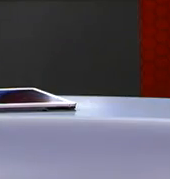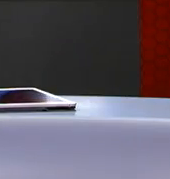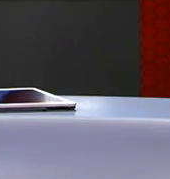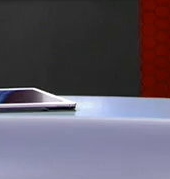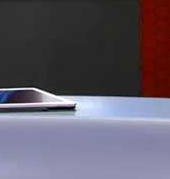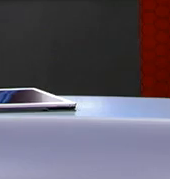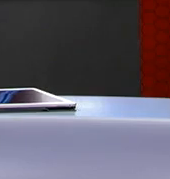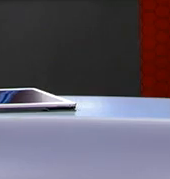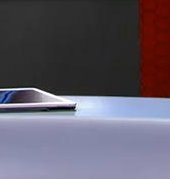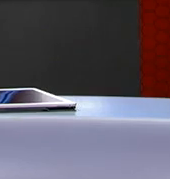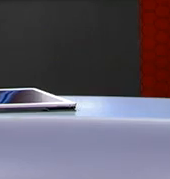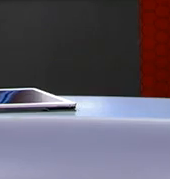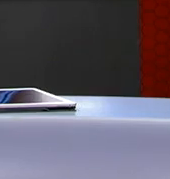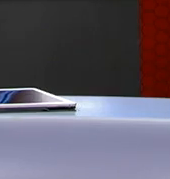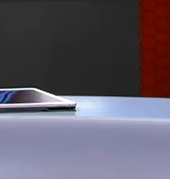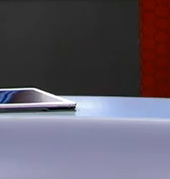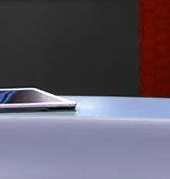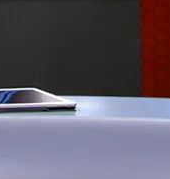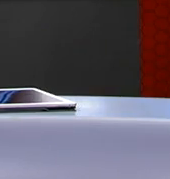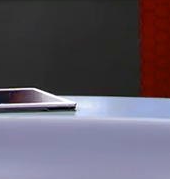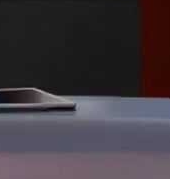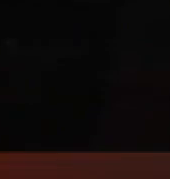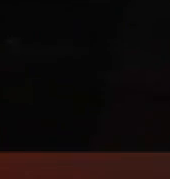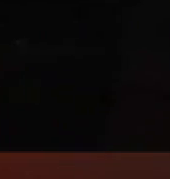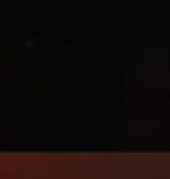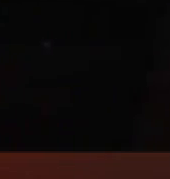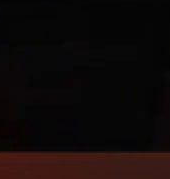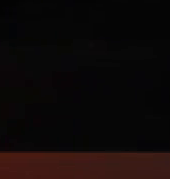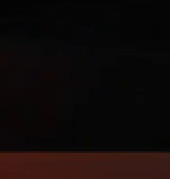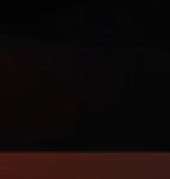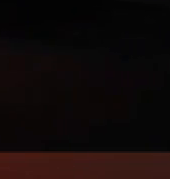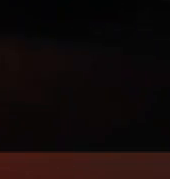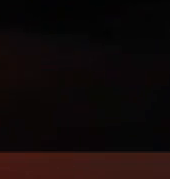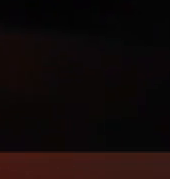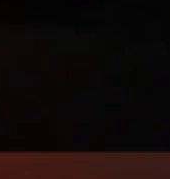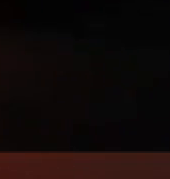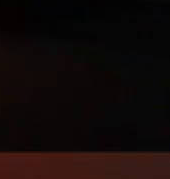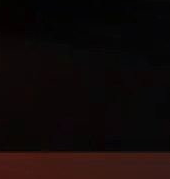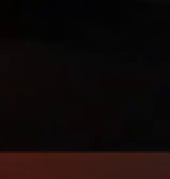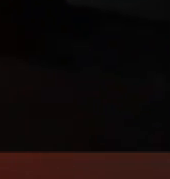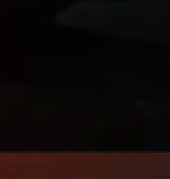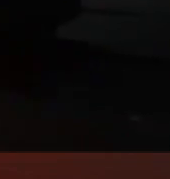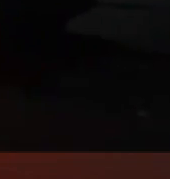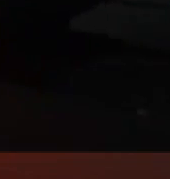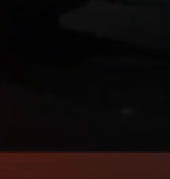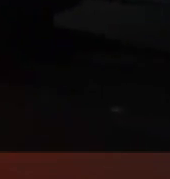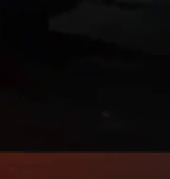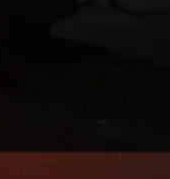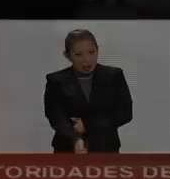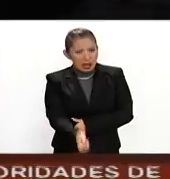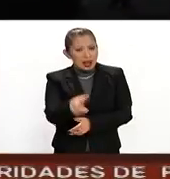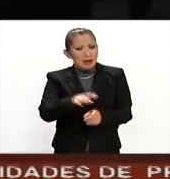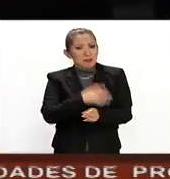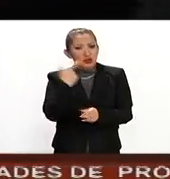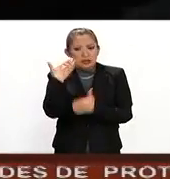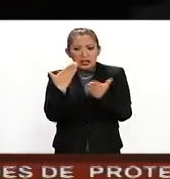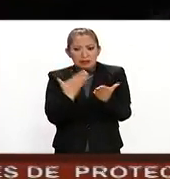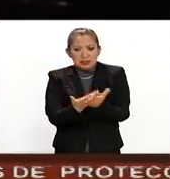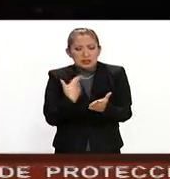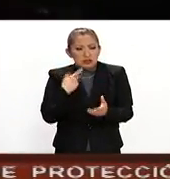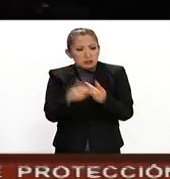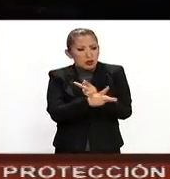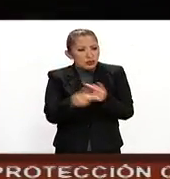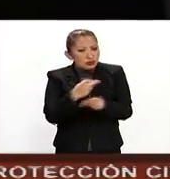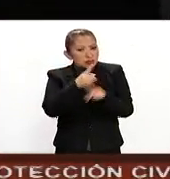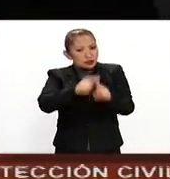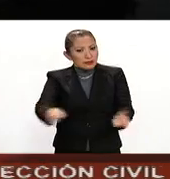A pesar de estas declaraciones, las protestas en Veracruz se intensificaron. Reclaman al gobierno del estado el pago por servicios y